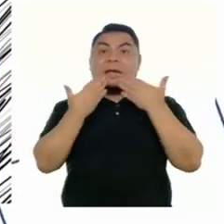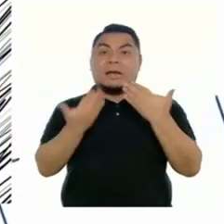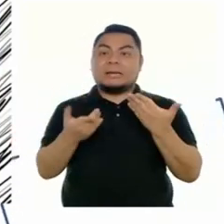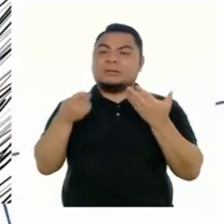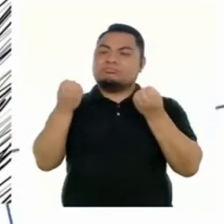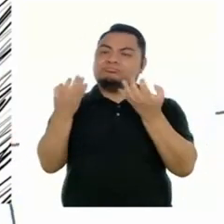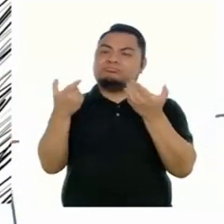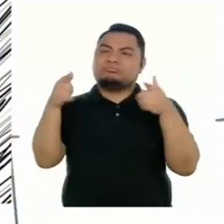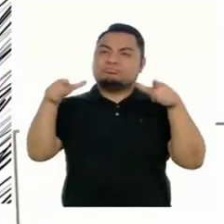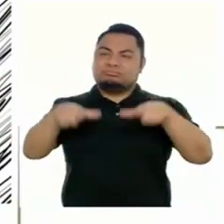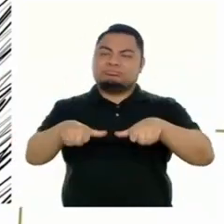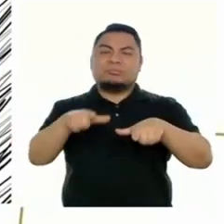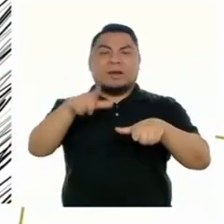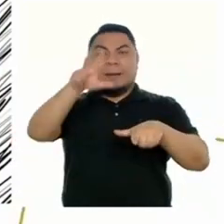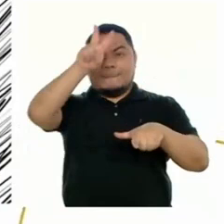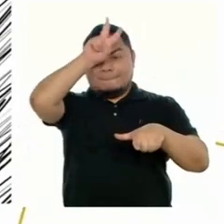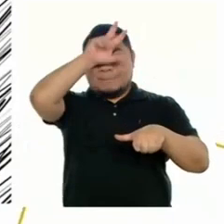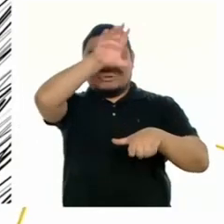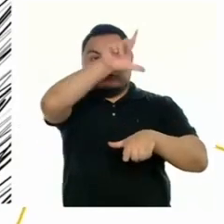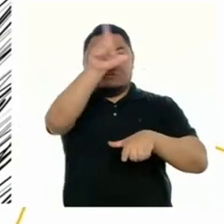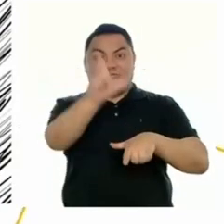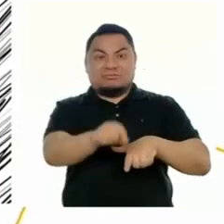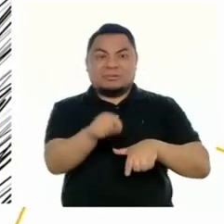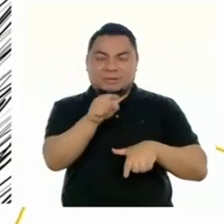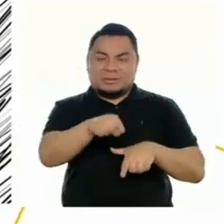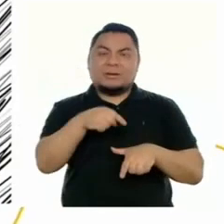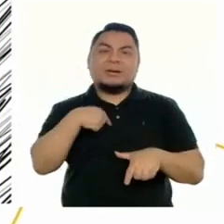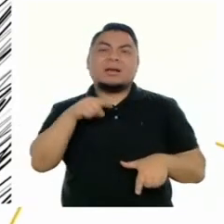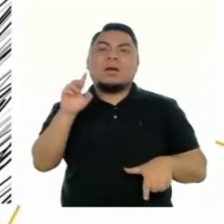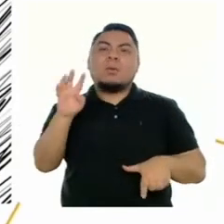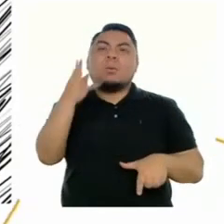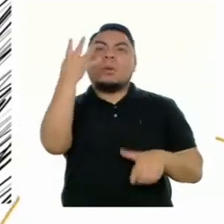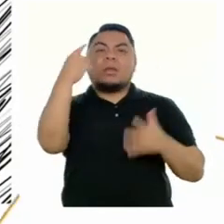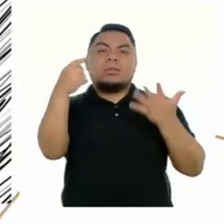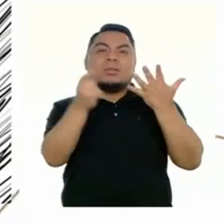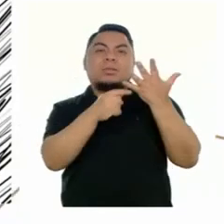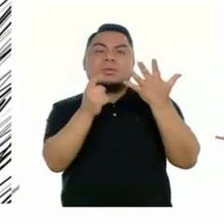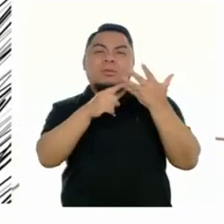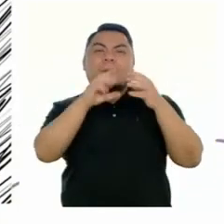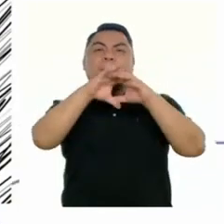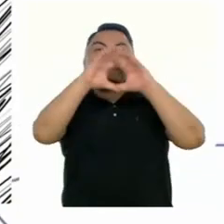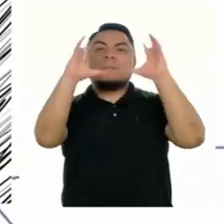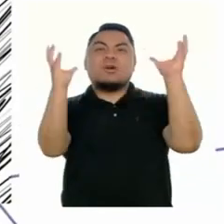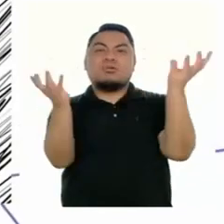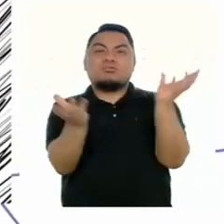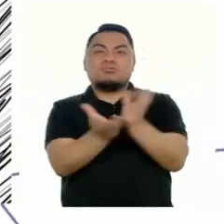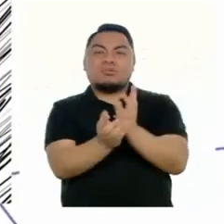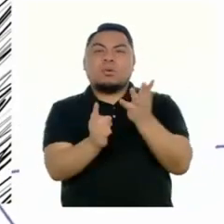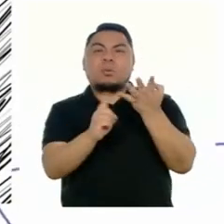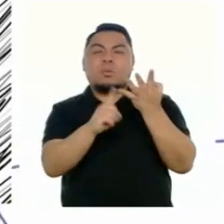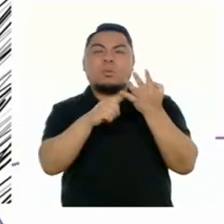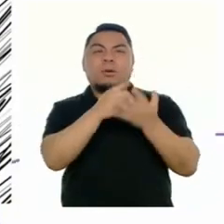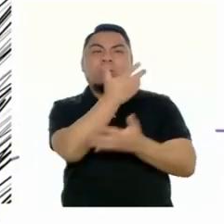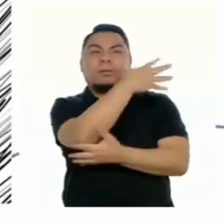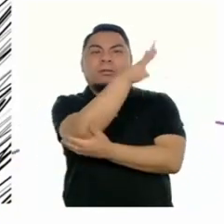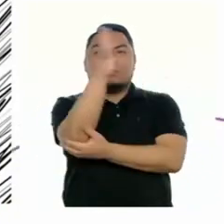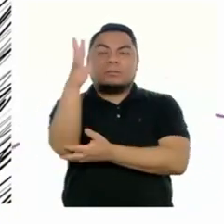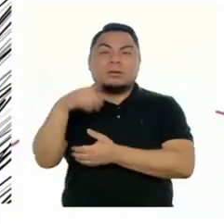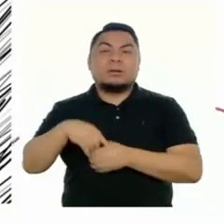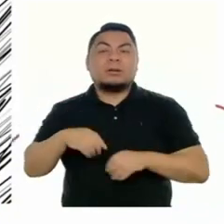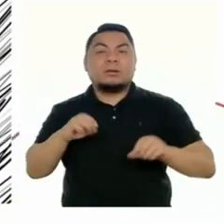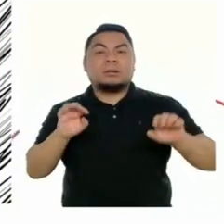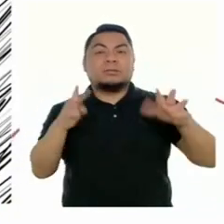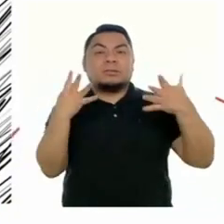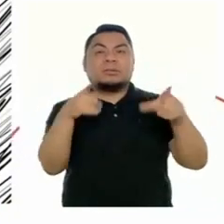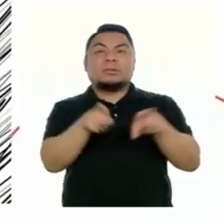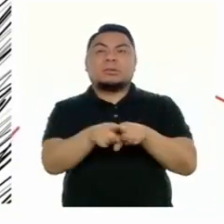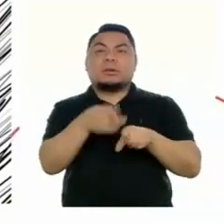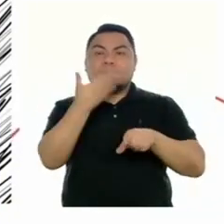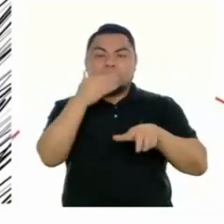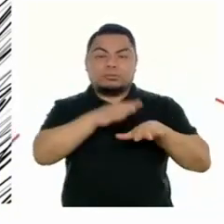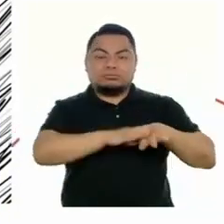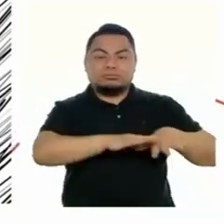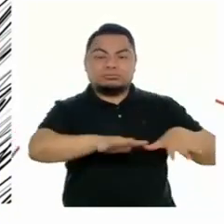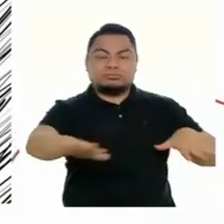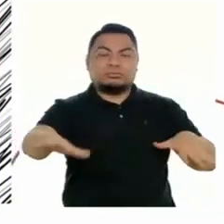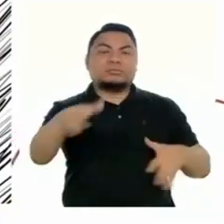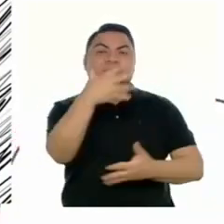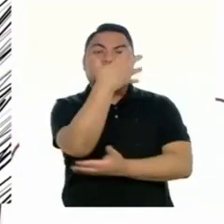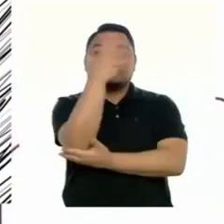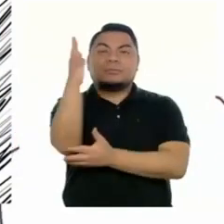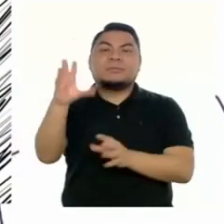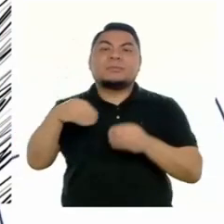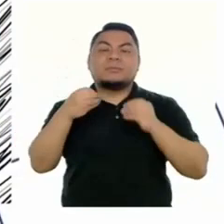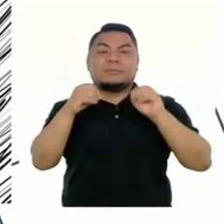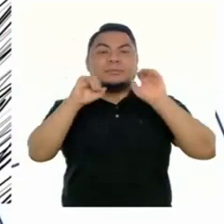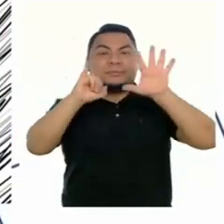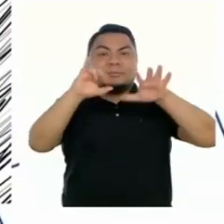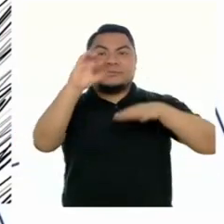a nuestra ubicación geográfica, somos el cuarto país de bosques tropicales en el mundo y el noveno con mayor superficie forestal, ya